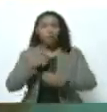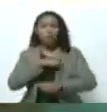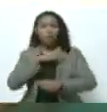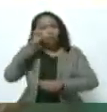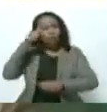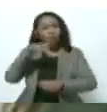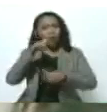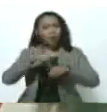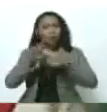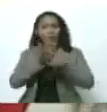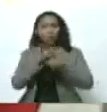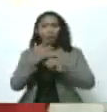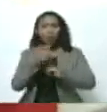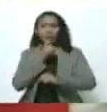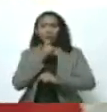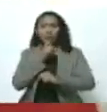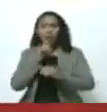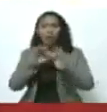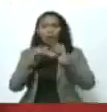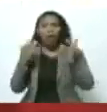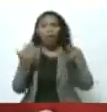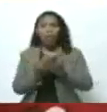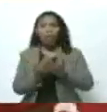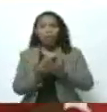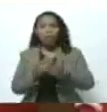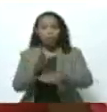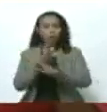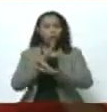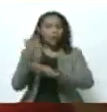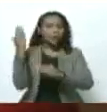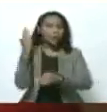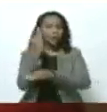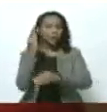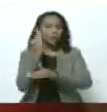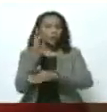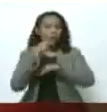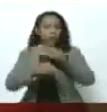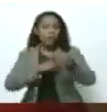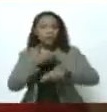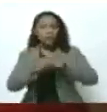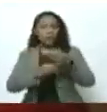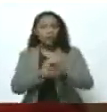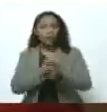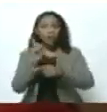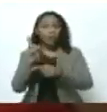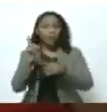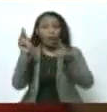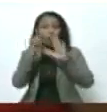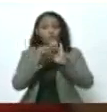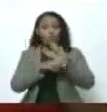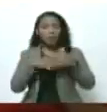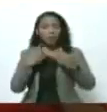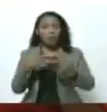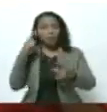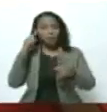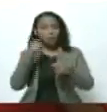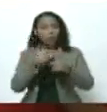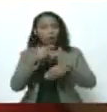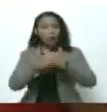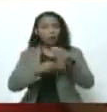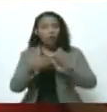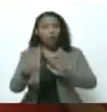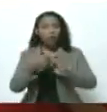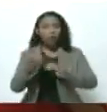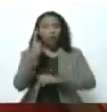pueblo, en esta situación difícil de la pandemia, del bloqueo, de las sanciones, y ahora lo que está generando estas medidas que el occidente está tomando contra